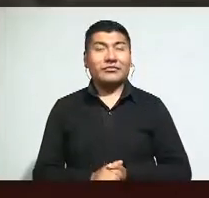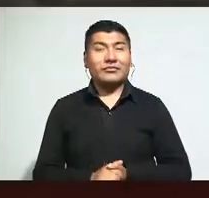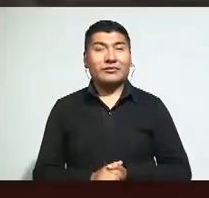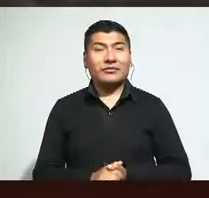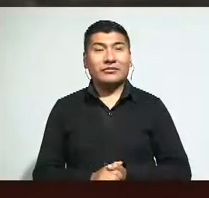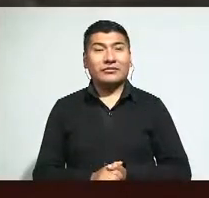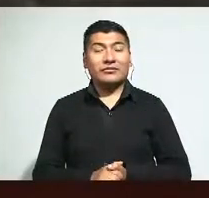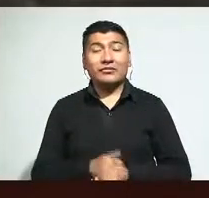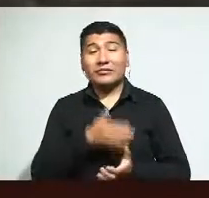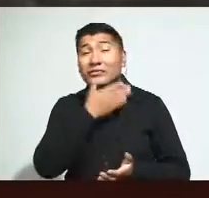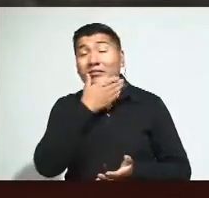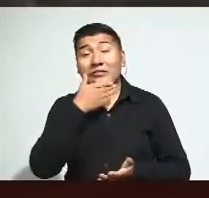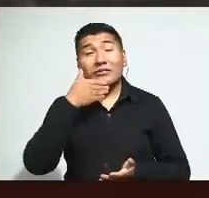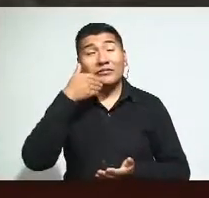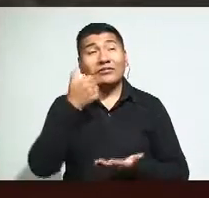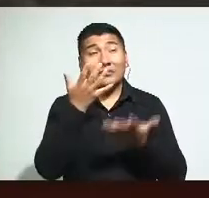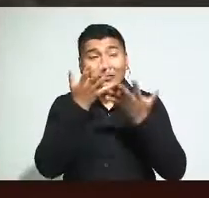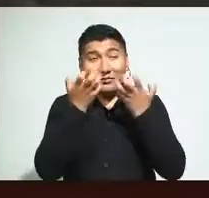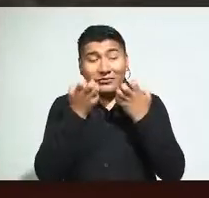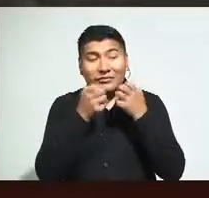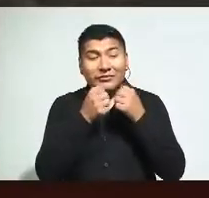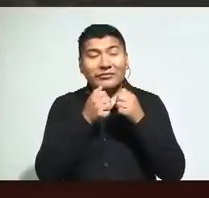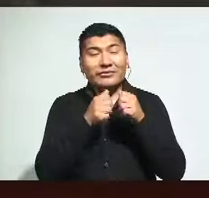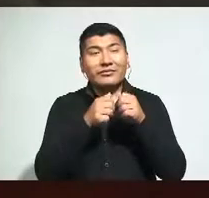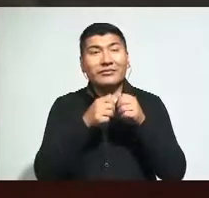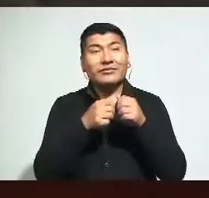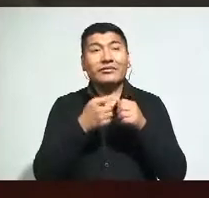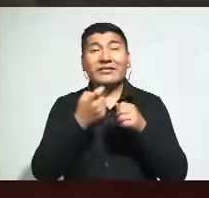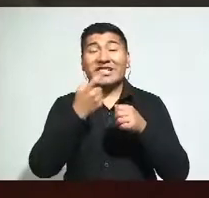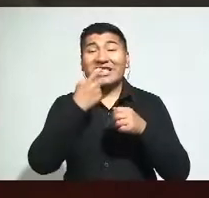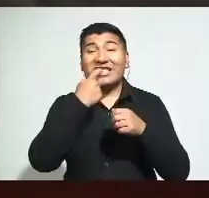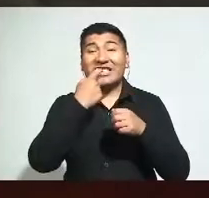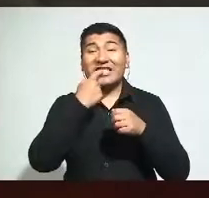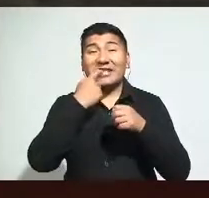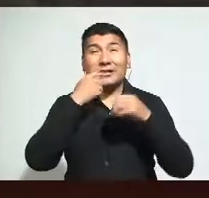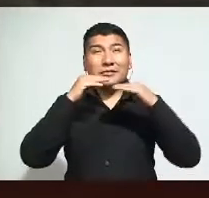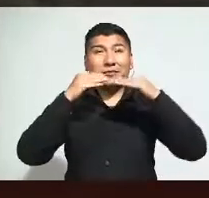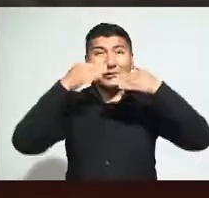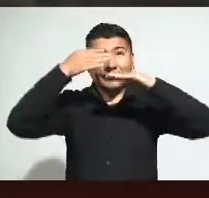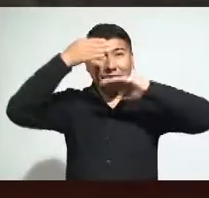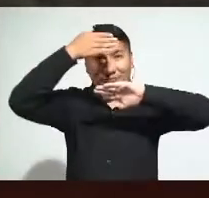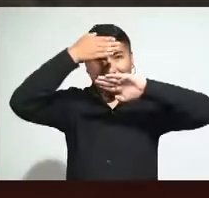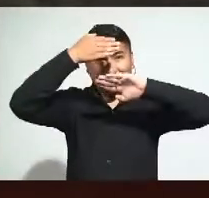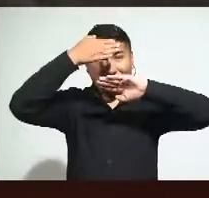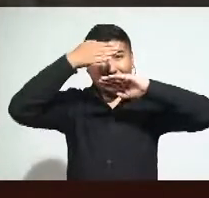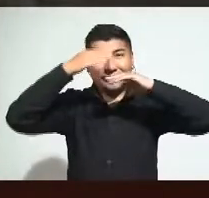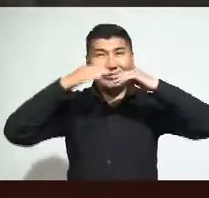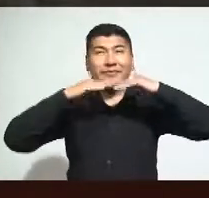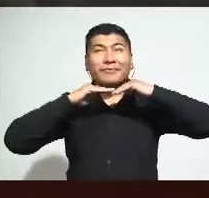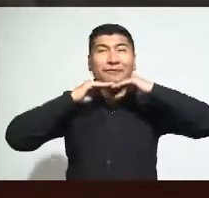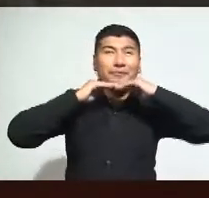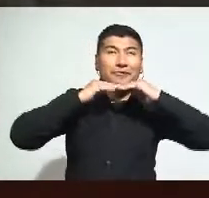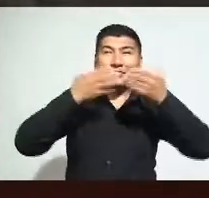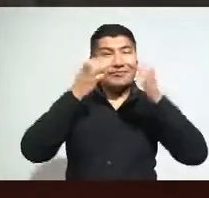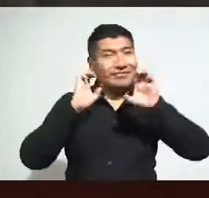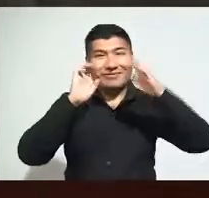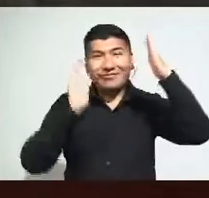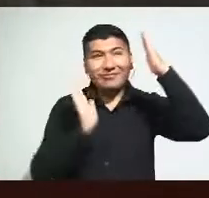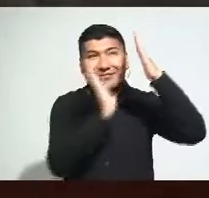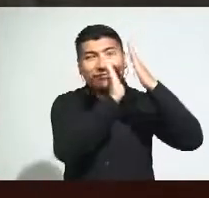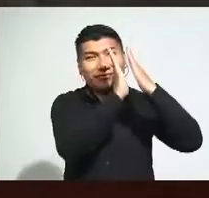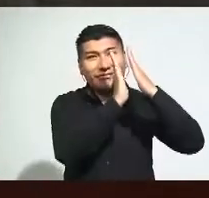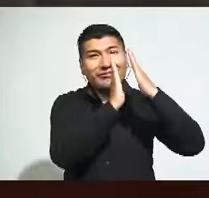se prefiere permanecer en la ventana en lugar de acercarse y